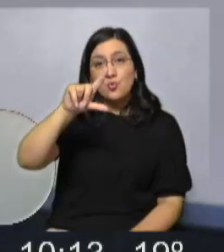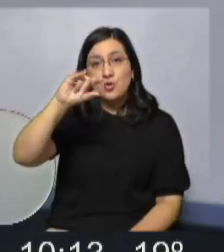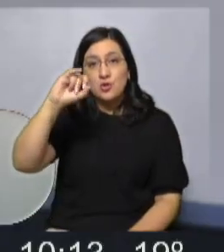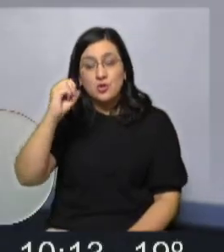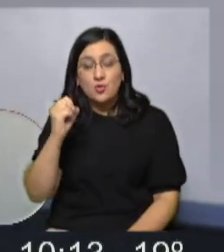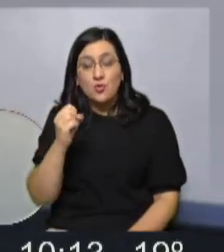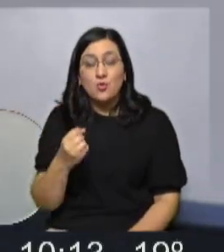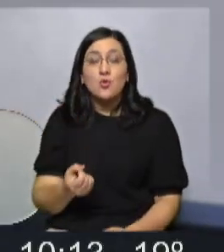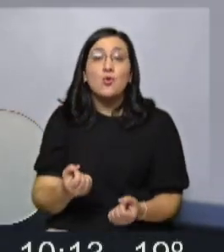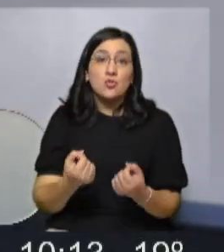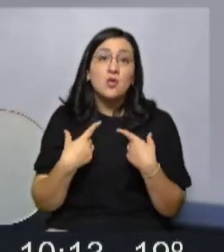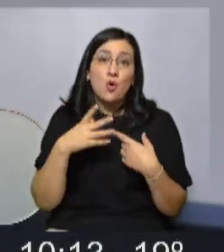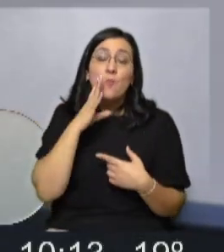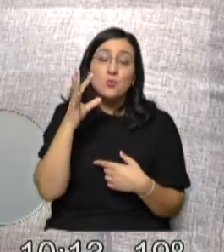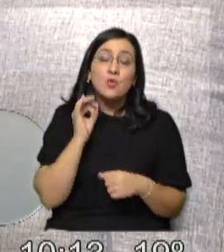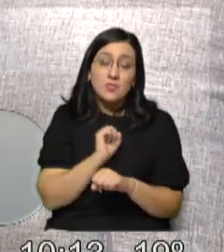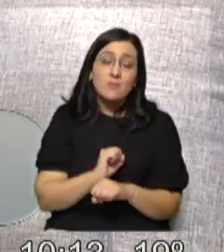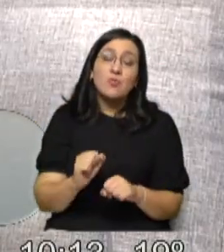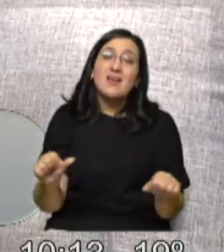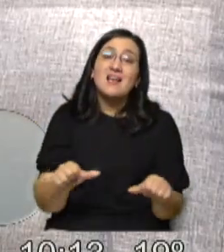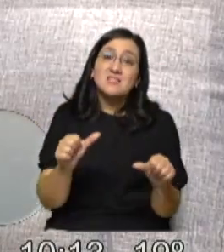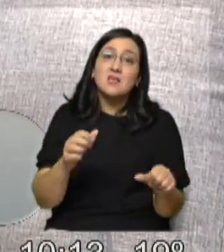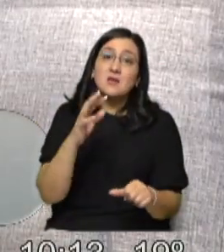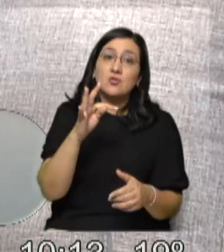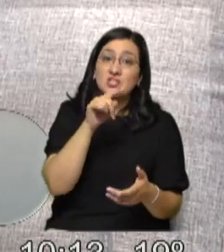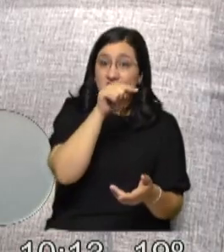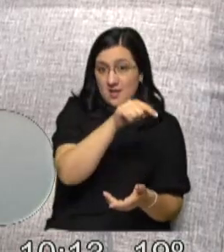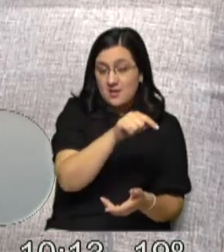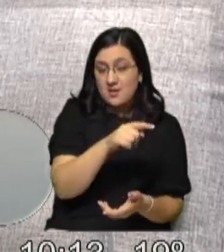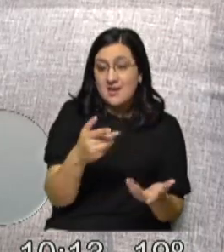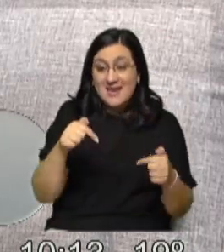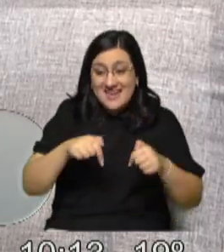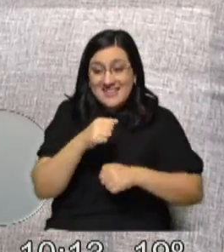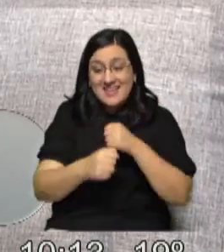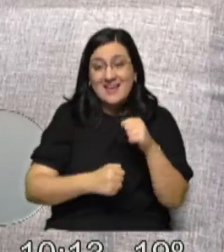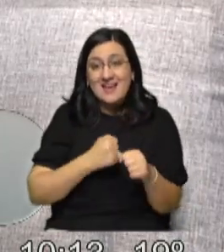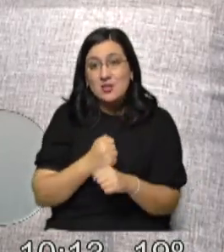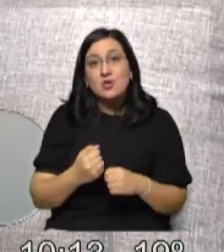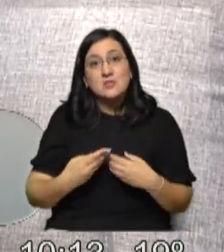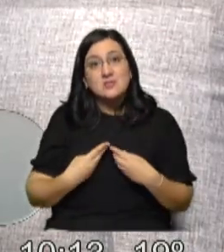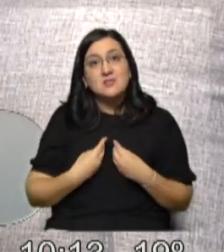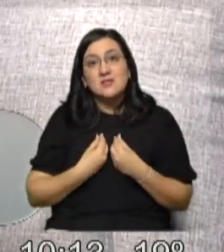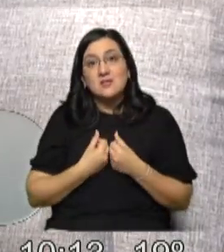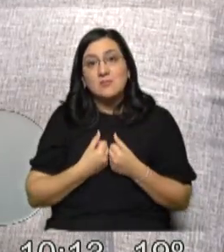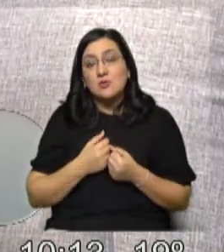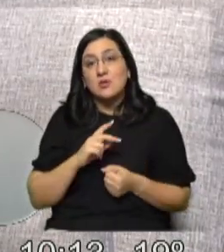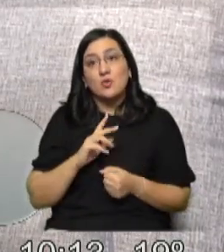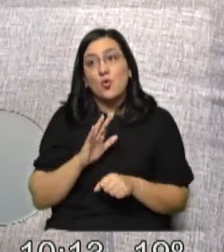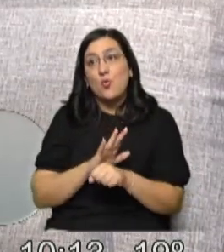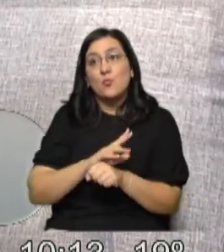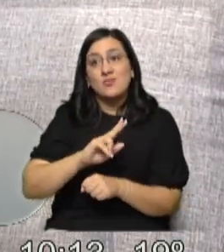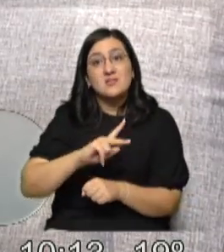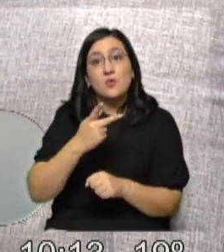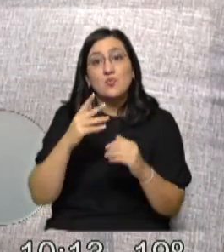esto y abrieron las puertas a eso. Y bueno, este año aterrizamos en un lugar donde sentimos literalmente nuestra segunda casa, que es el